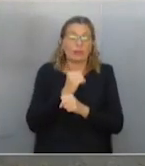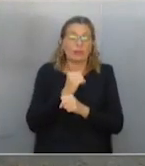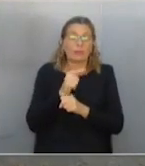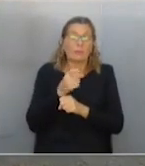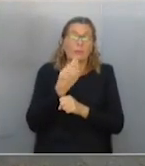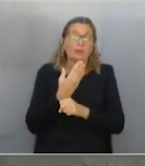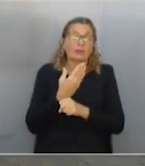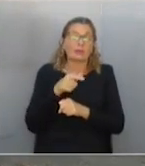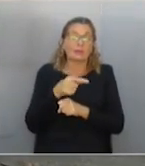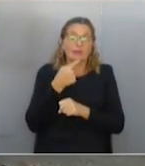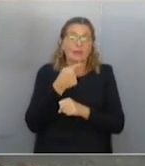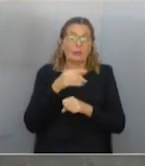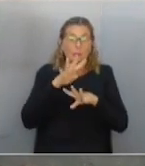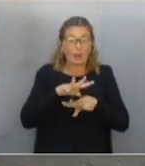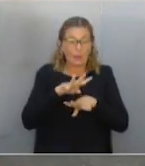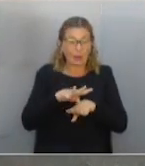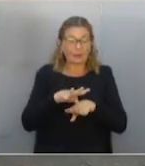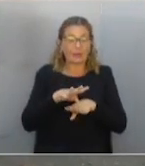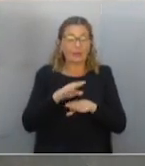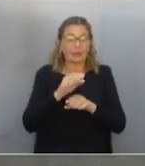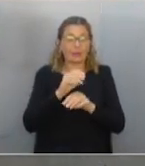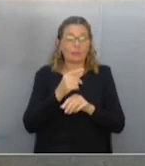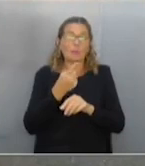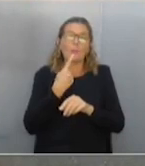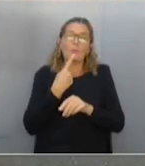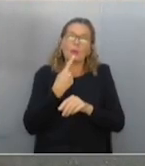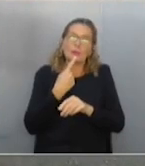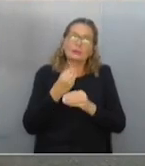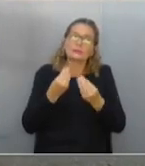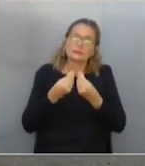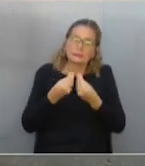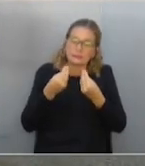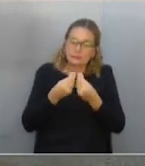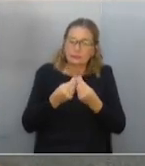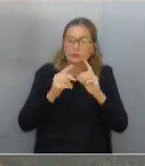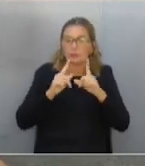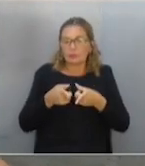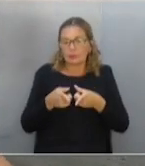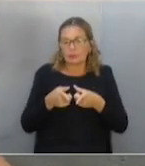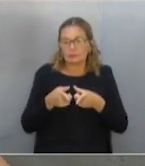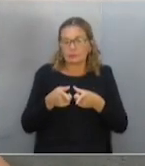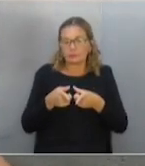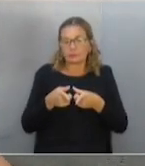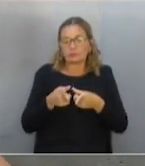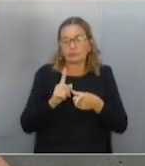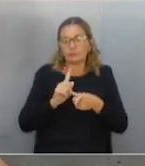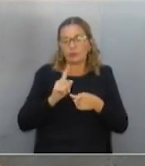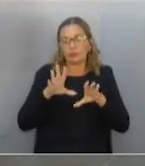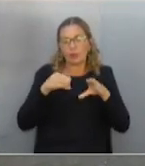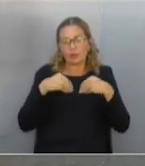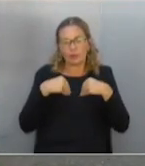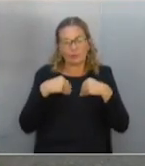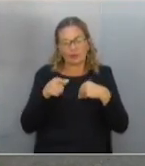porque considero que es una marcha que se ha politizado mucho y en sí no estoy de acuerdo en